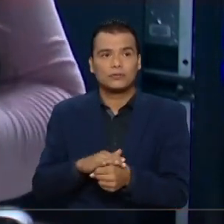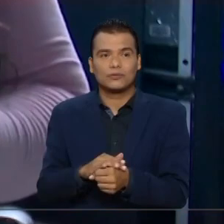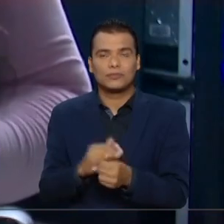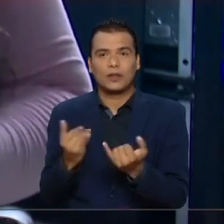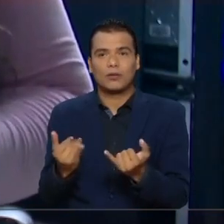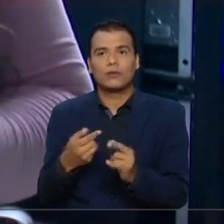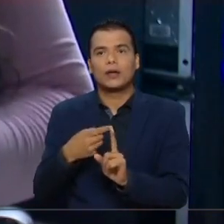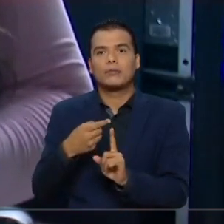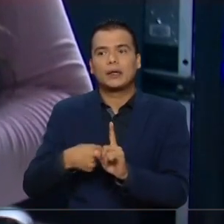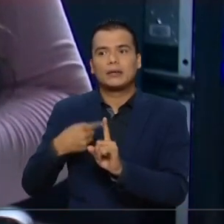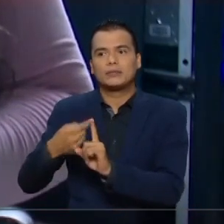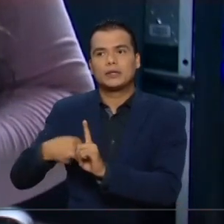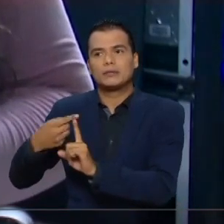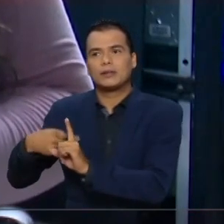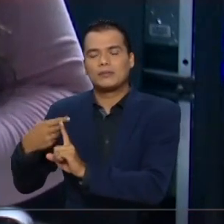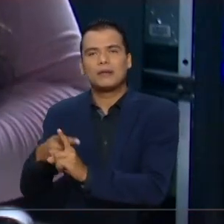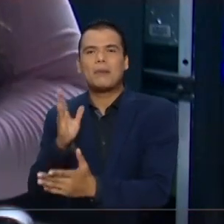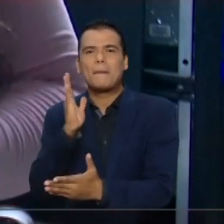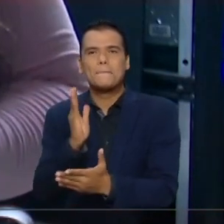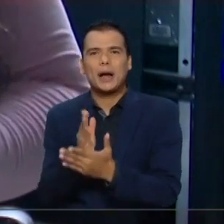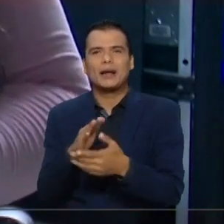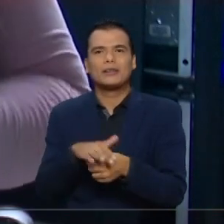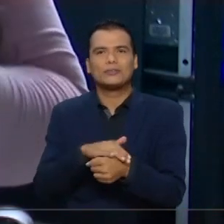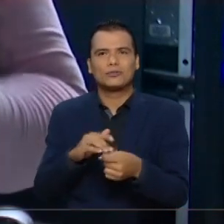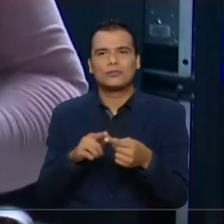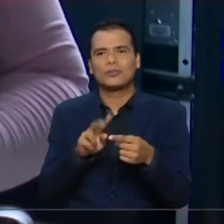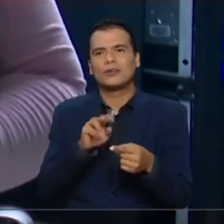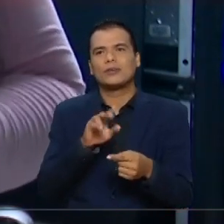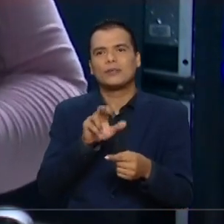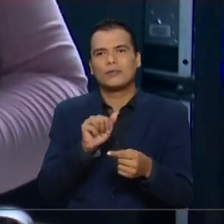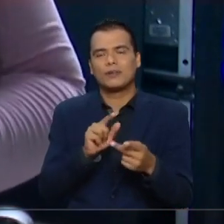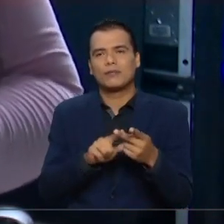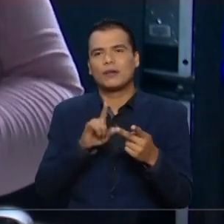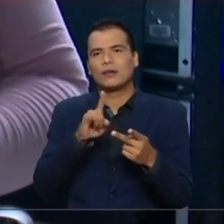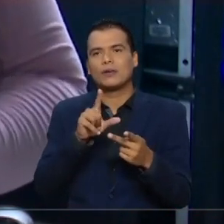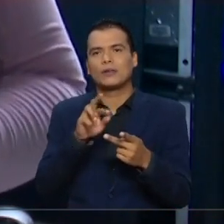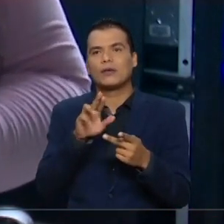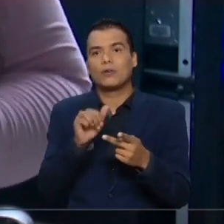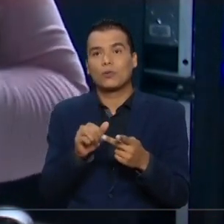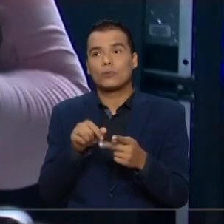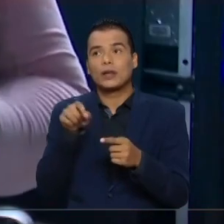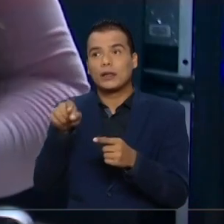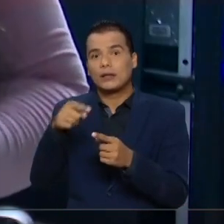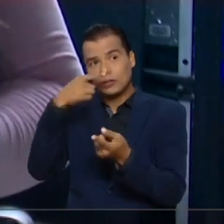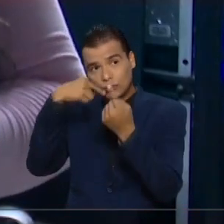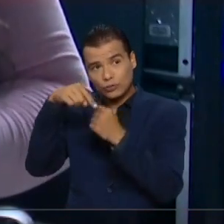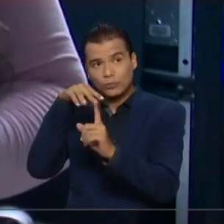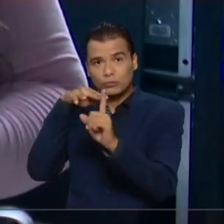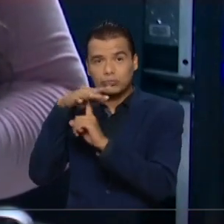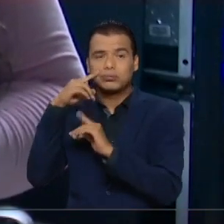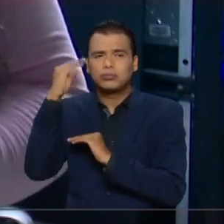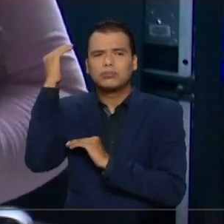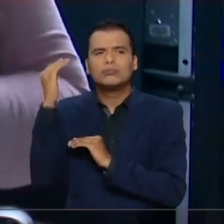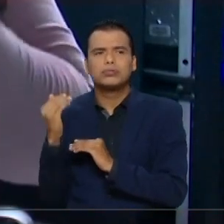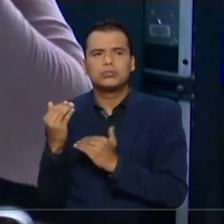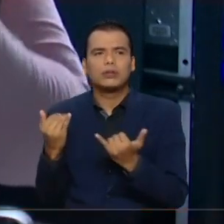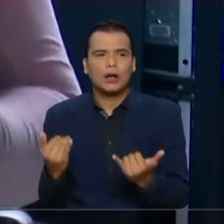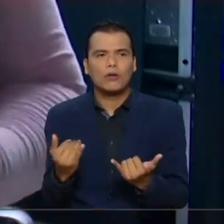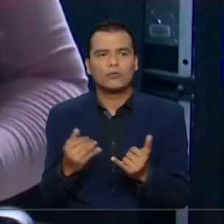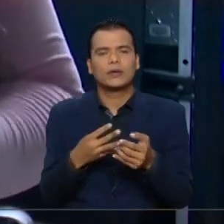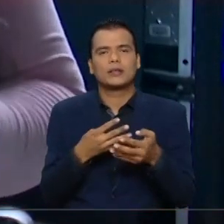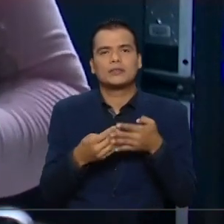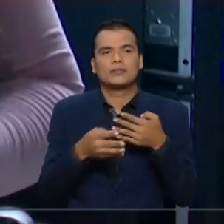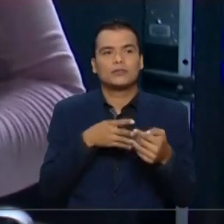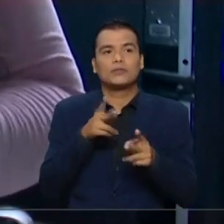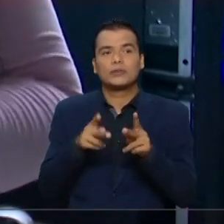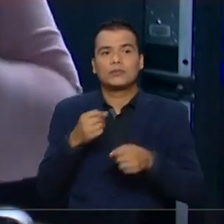últimos meses que se ha presentado debido a la salida de Viva Air y Ultra Air. Acá en San Andrés, los que